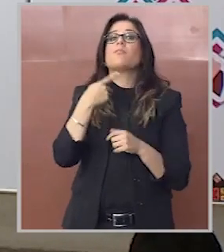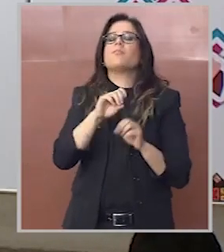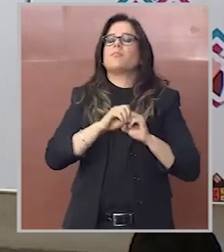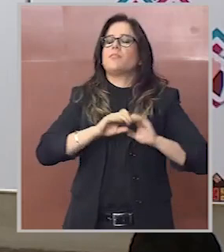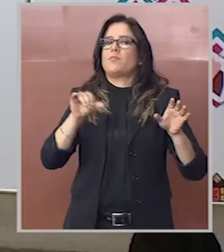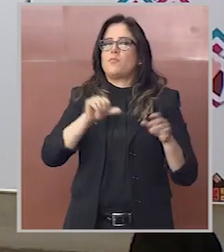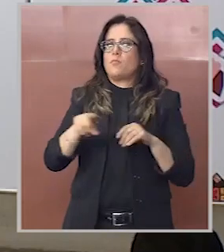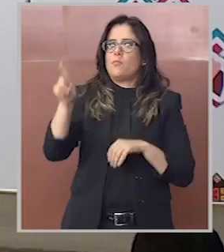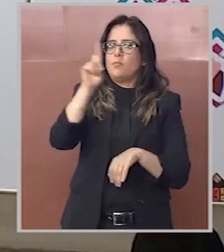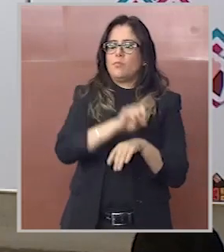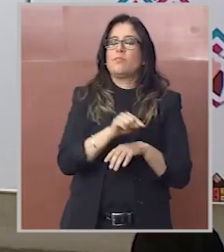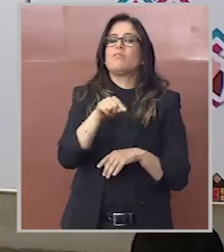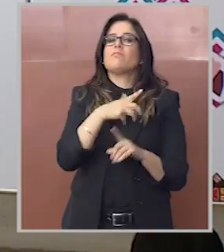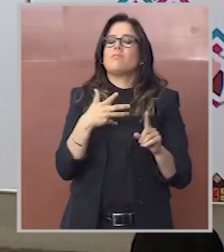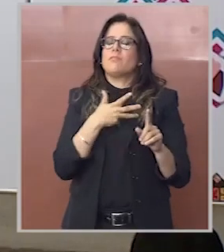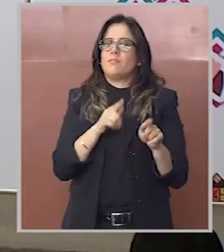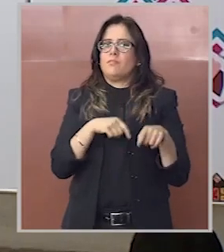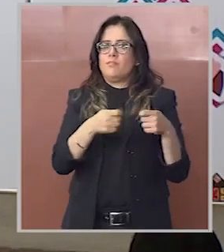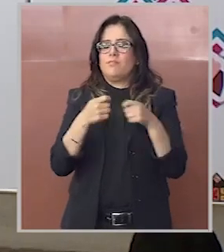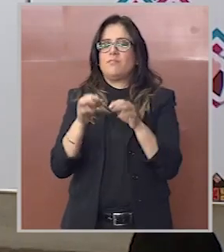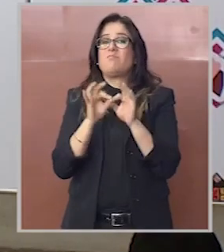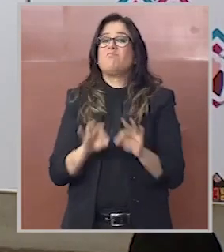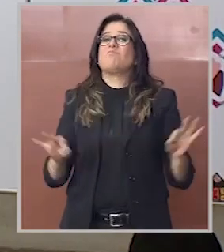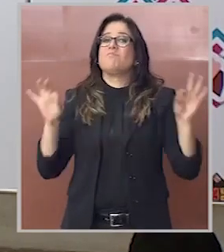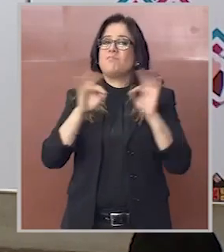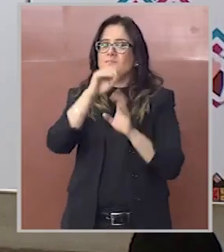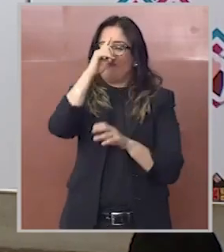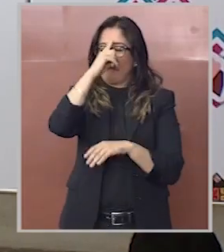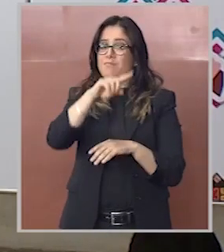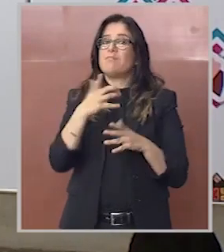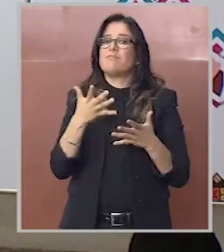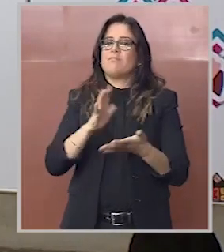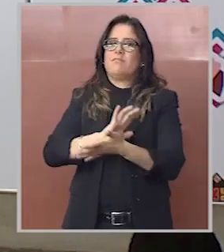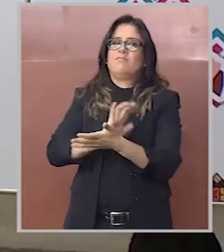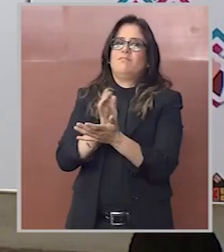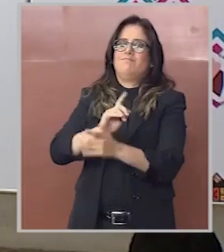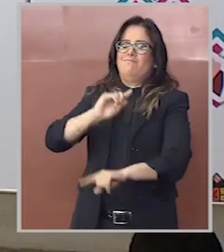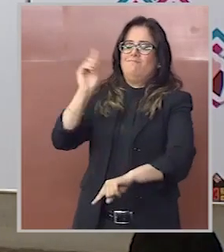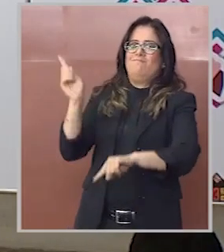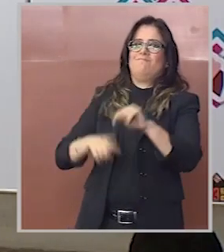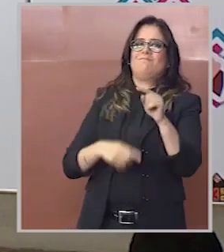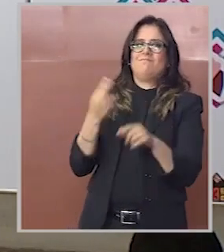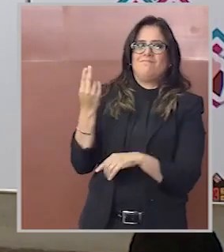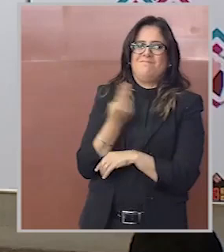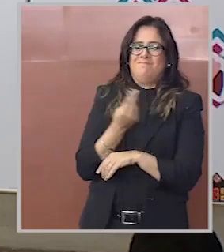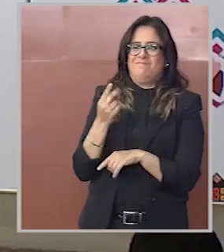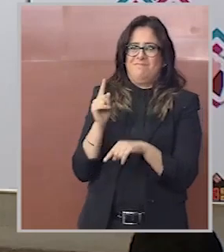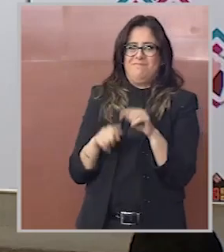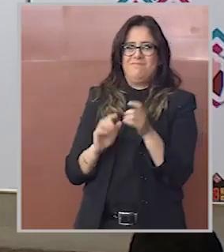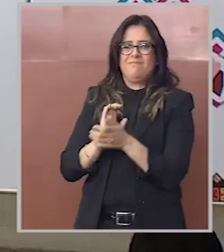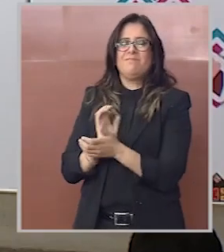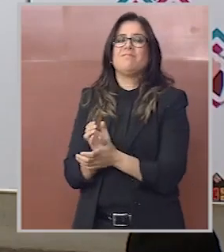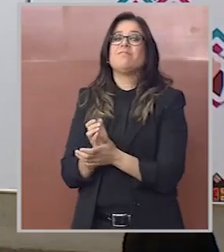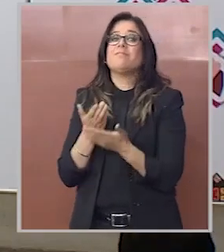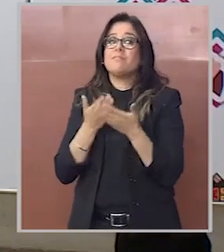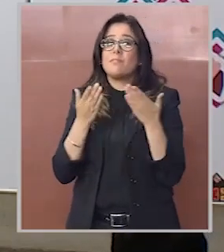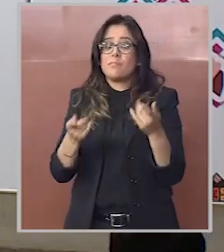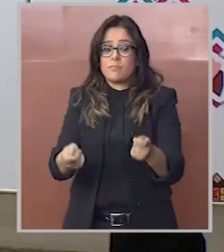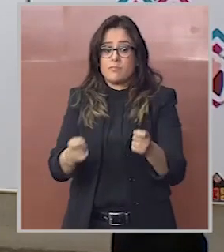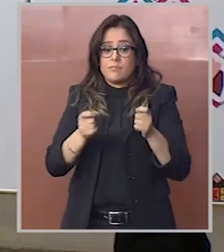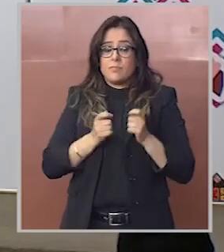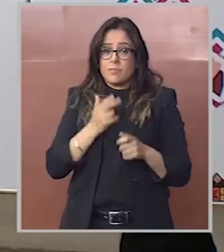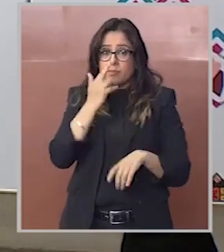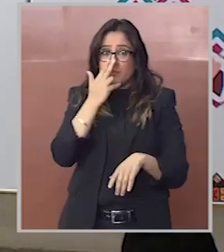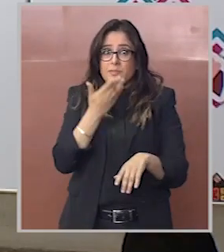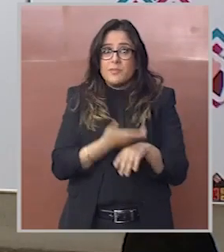para luchar contra la discriminación y tienen que asumir esa tarea hoy en día que ustedes están en una campaña o próx a iniciar una